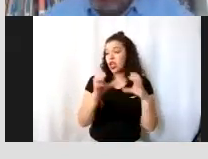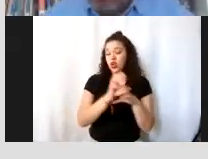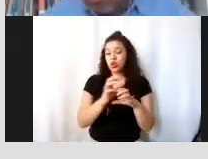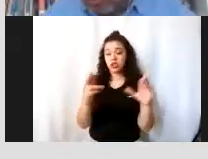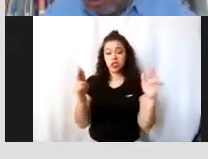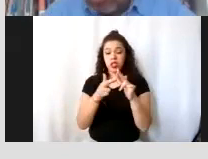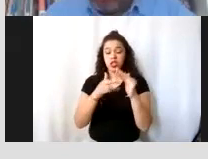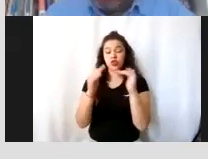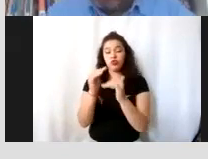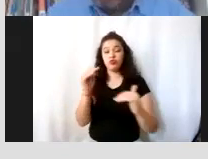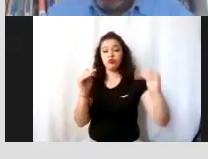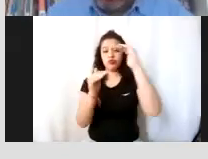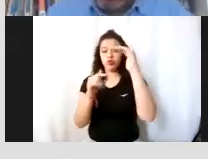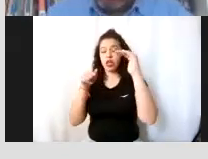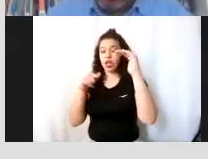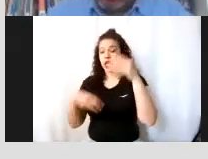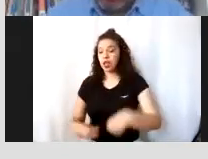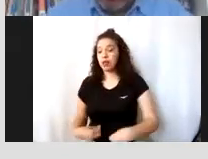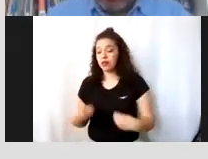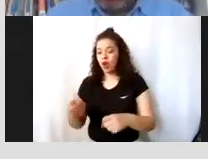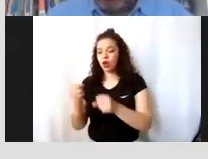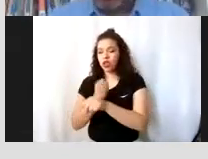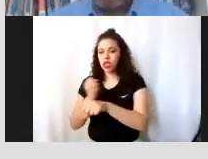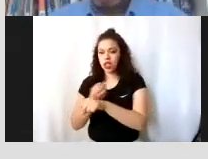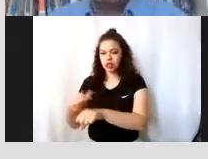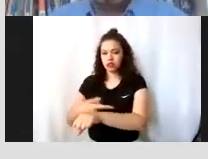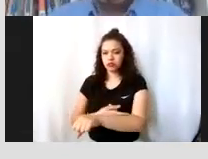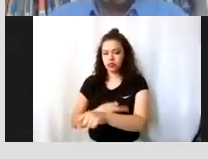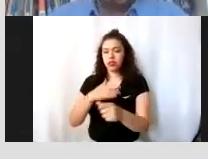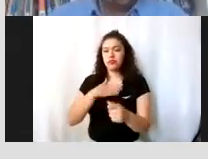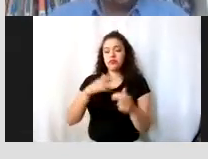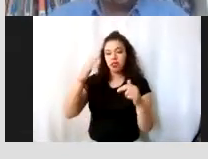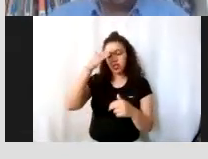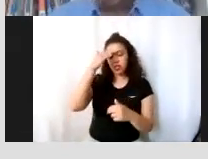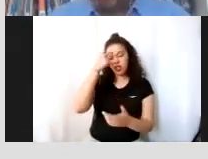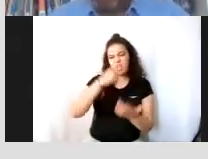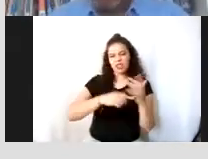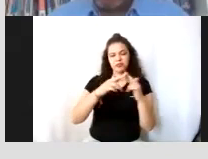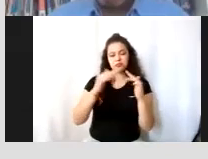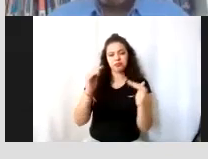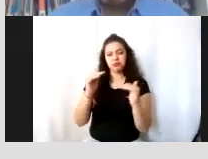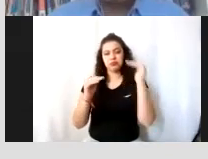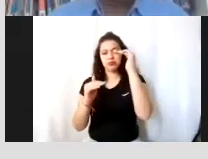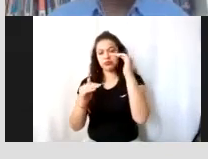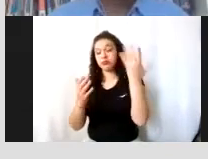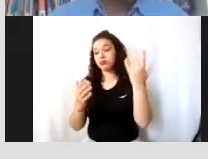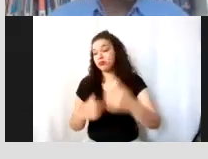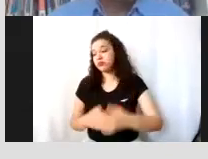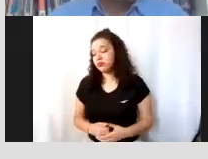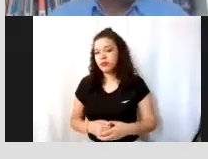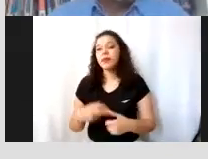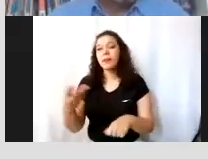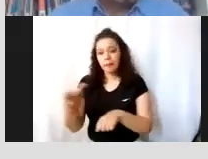mi deseo de recibir una transfusión sanguínea. Entonces, asumimos el riesgo y podrían pasar ese tipo de